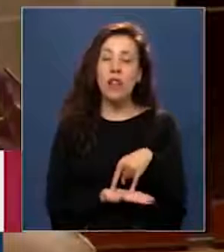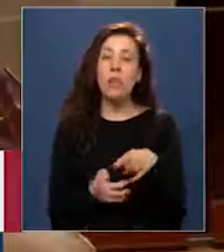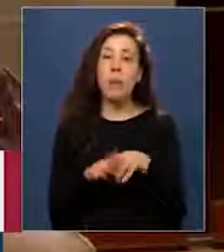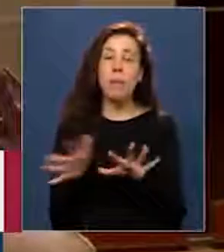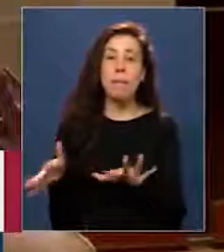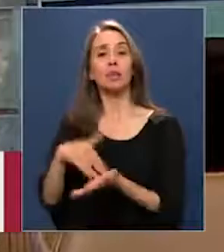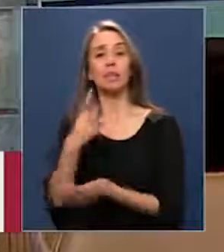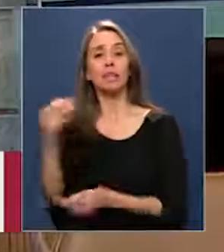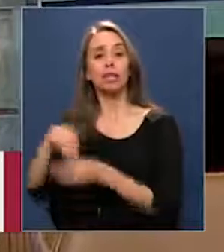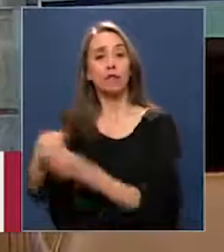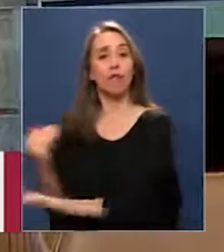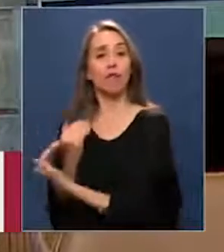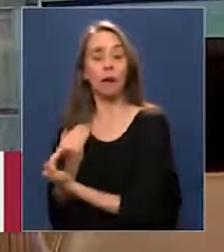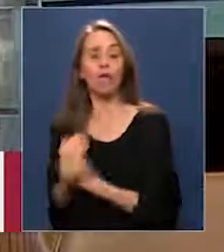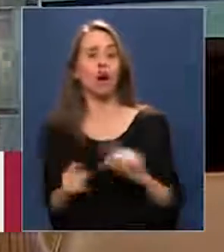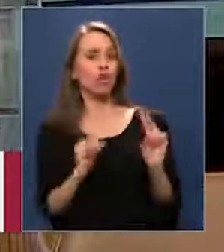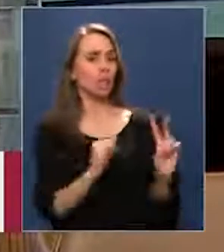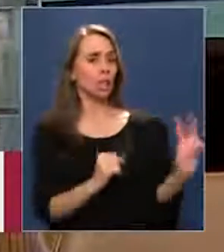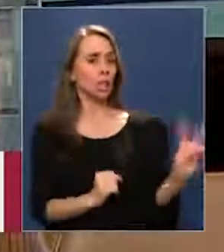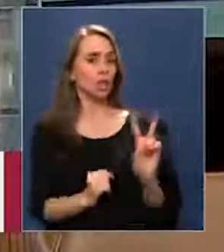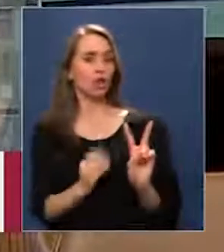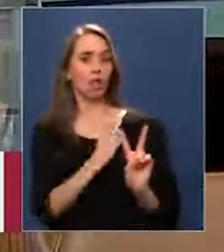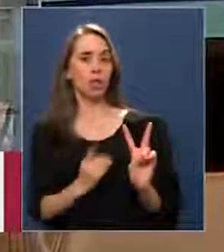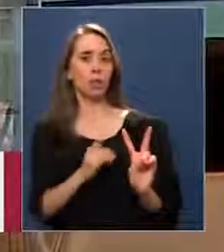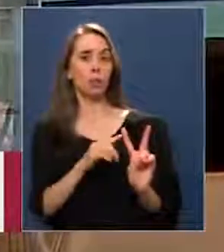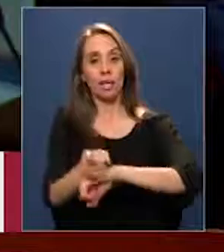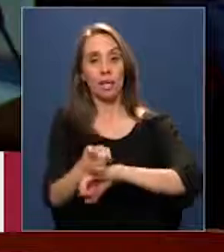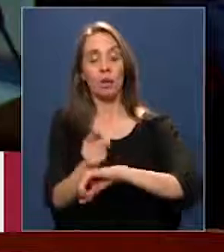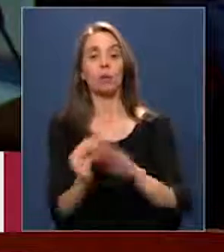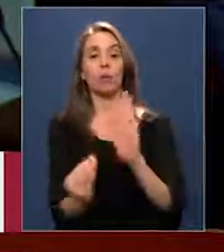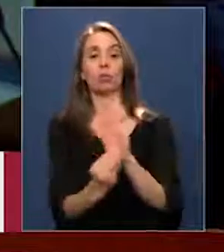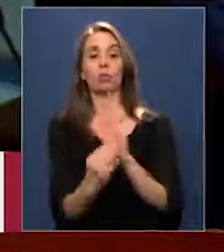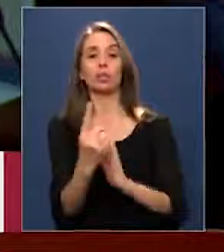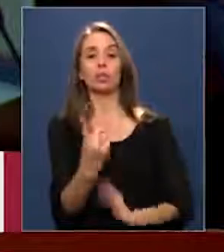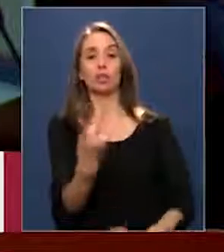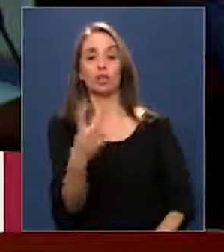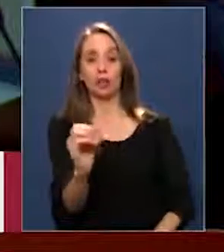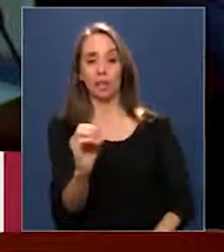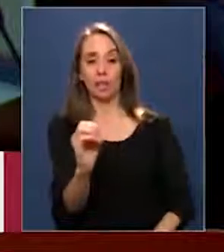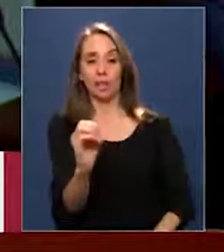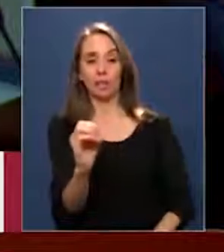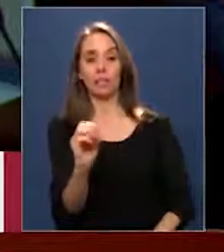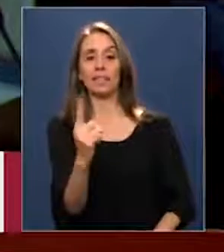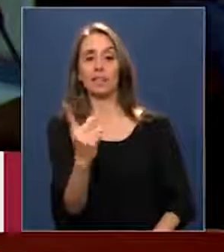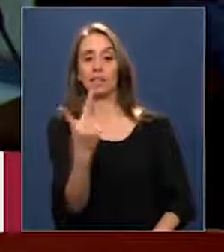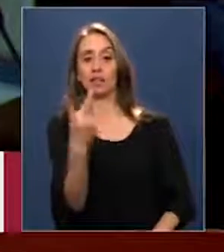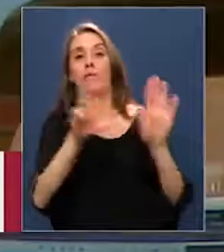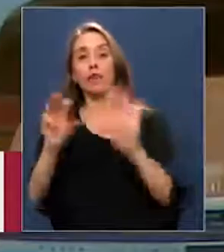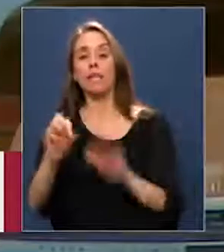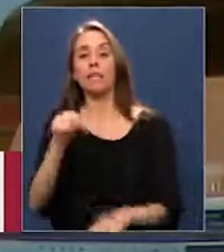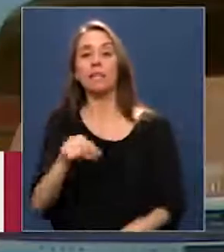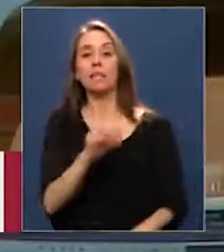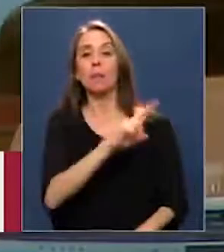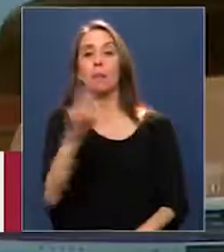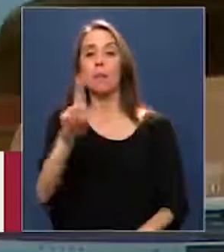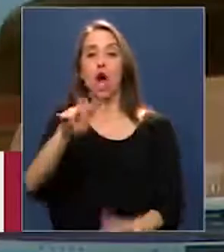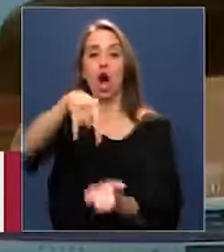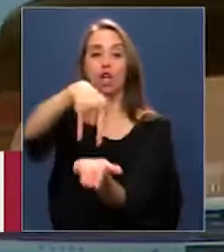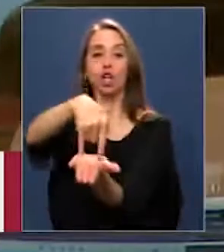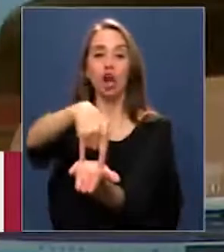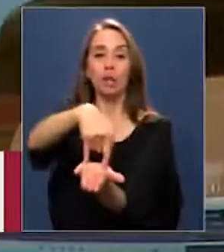fijaba la cantidad de 120 diputados y 38 senadores y además reponía el voto obligatorio en las elecciones municipales